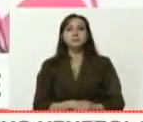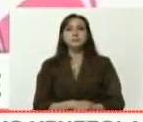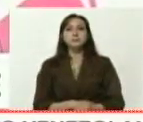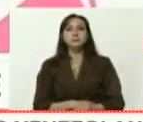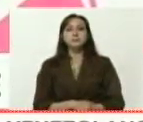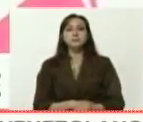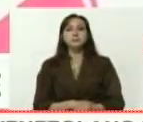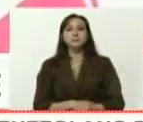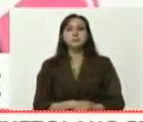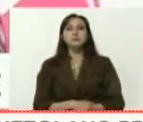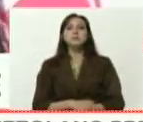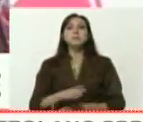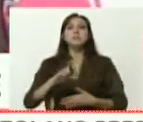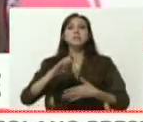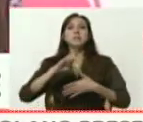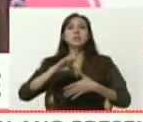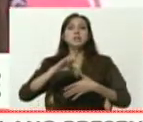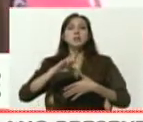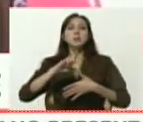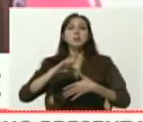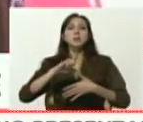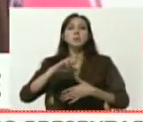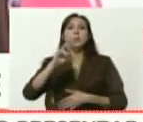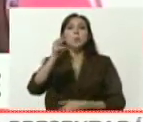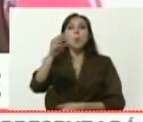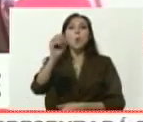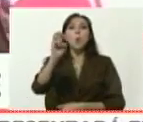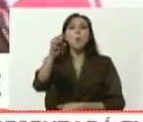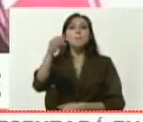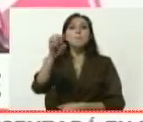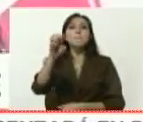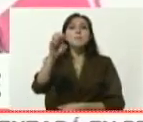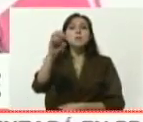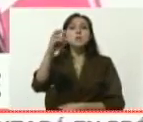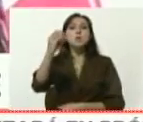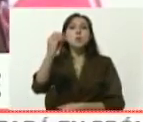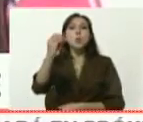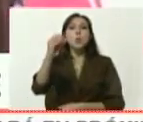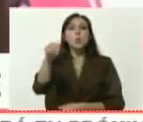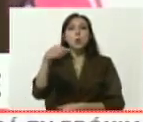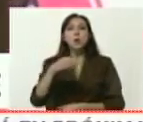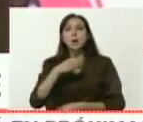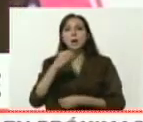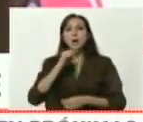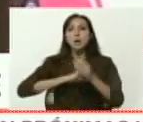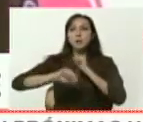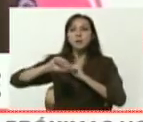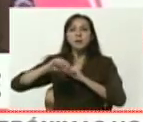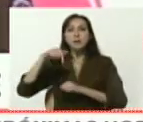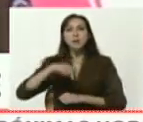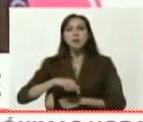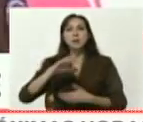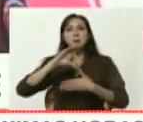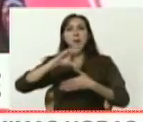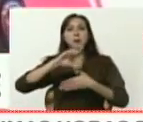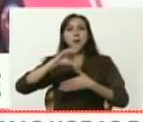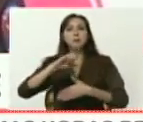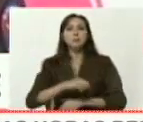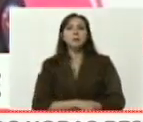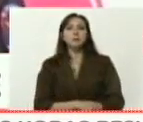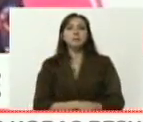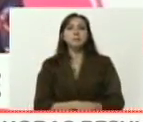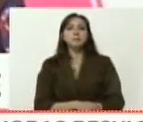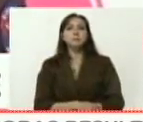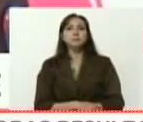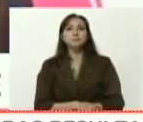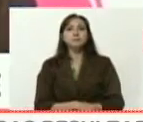por Latinoamérica en contra de Venezuela. El innombrable trata y de que traer